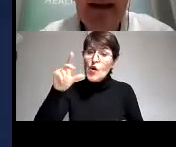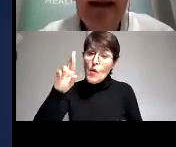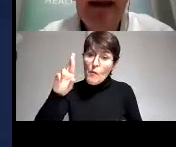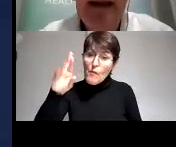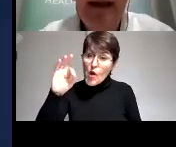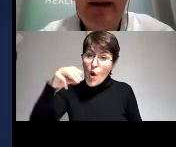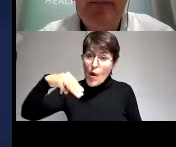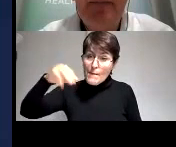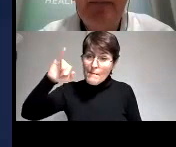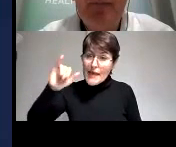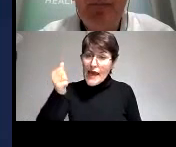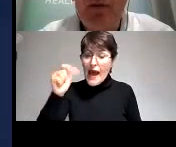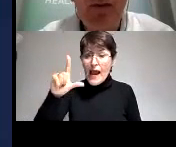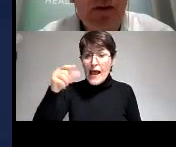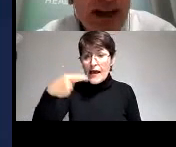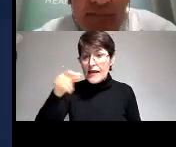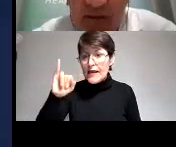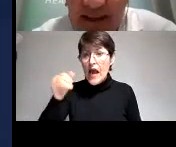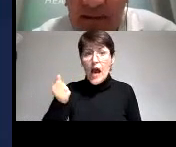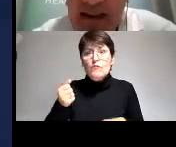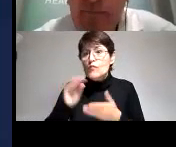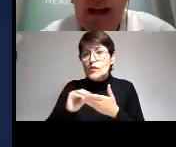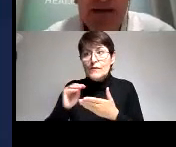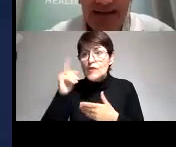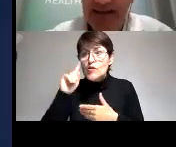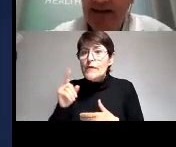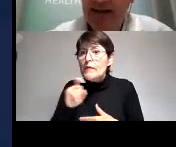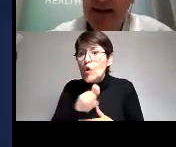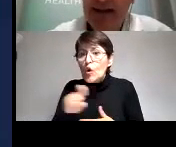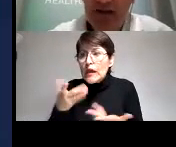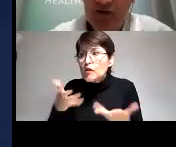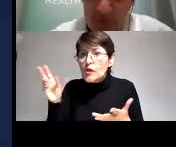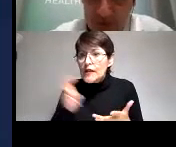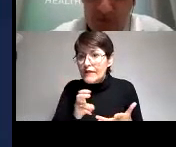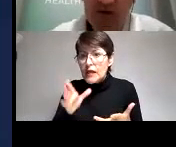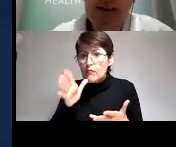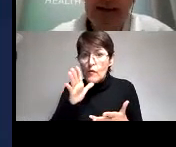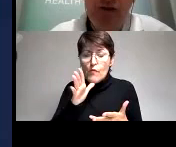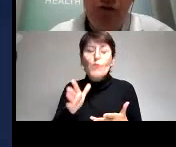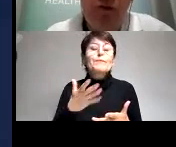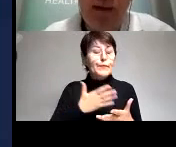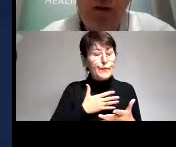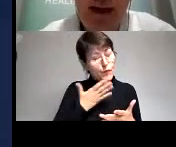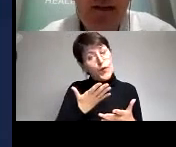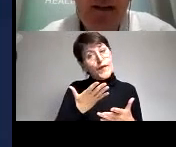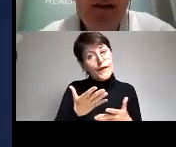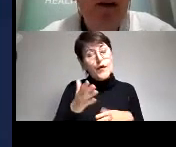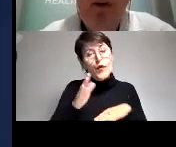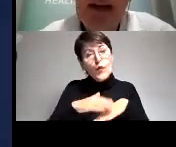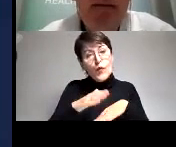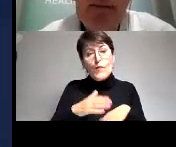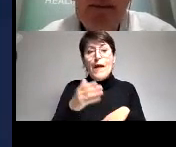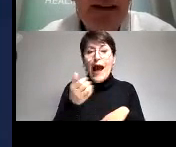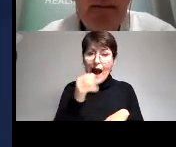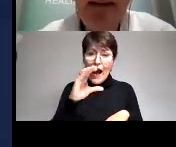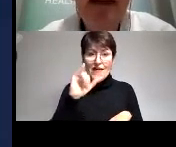ella, pues la fibromialgia perfectamente podría haber detrás de su producción, de su patogénesis,